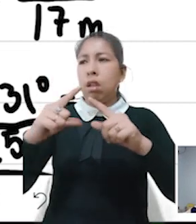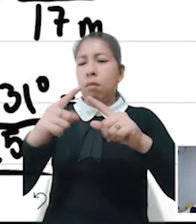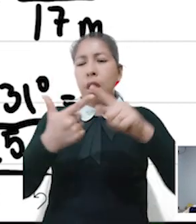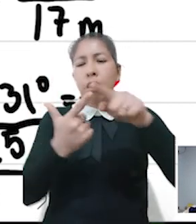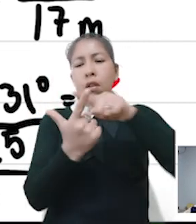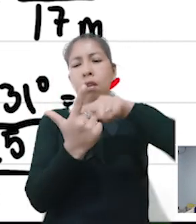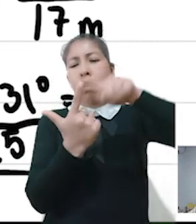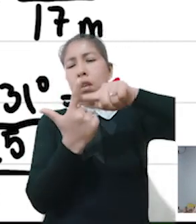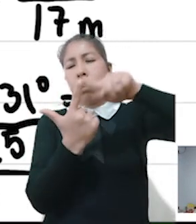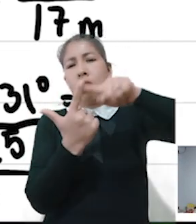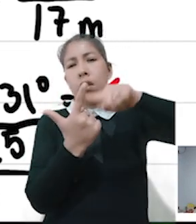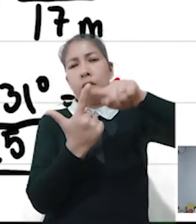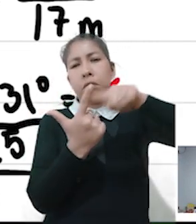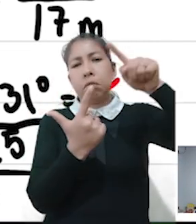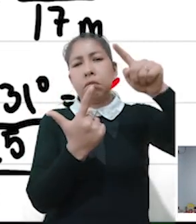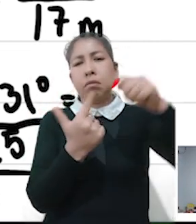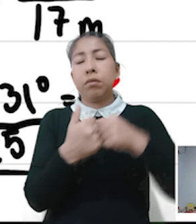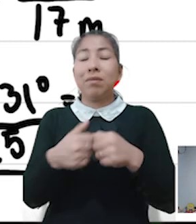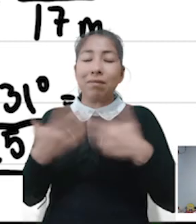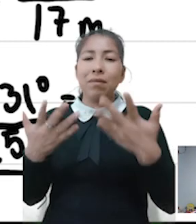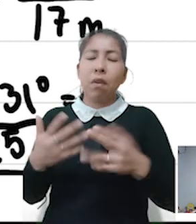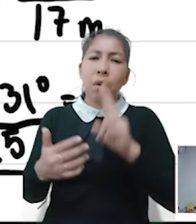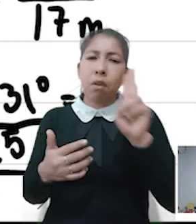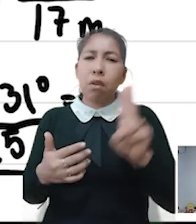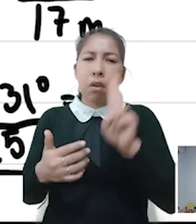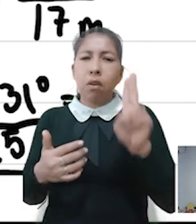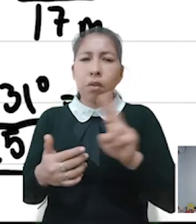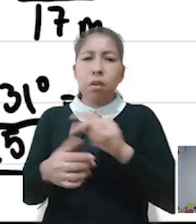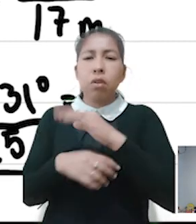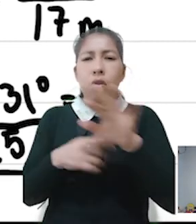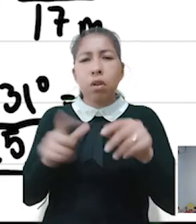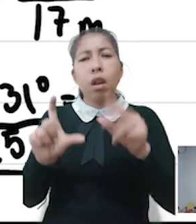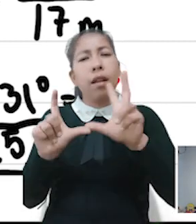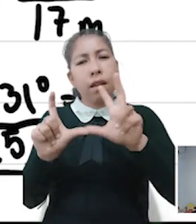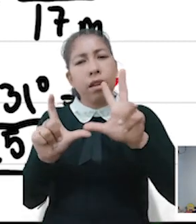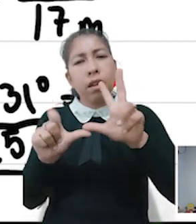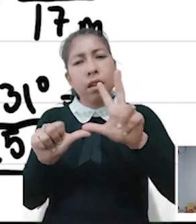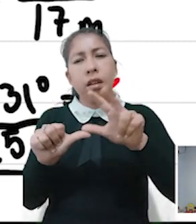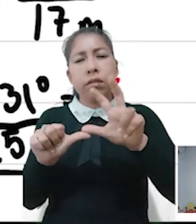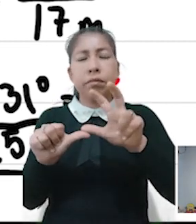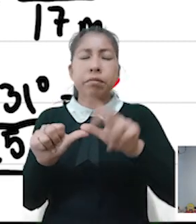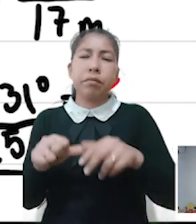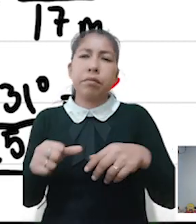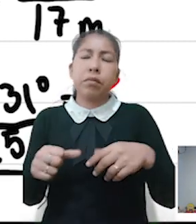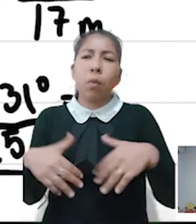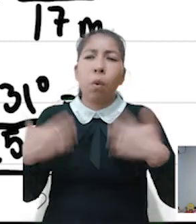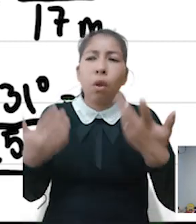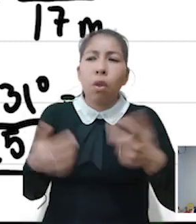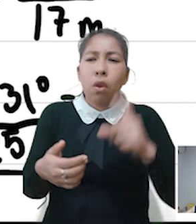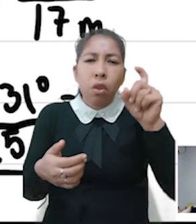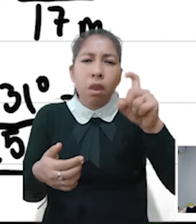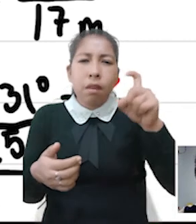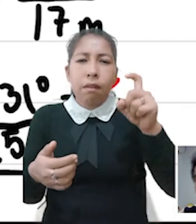25,5 metros. De esta forma se utiliza las razones trigonométricas de acuerdo a la necesidad de los segmentos que deseemos